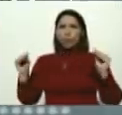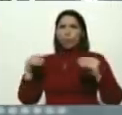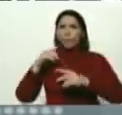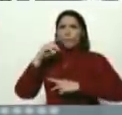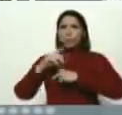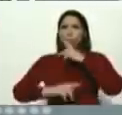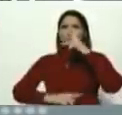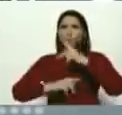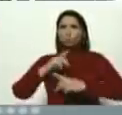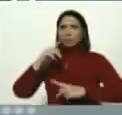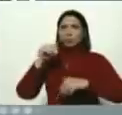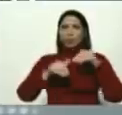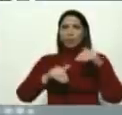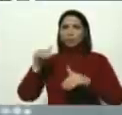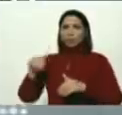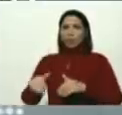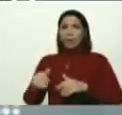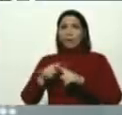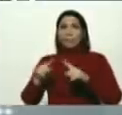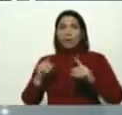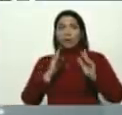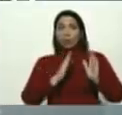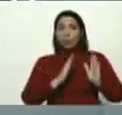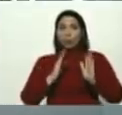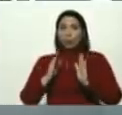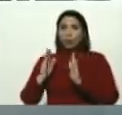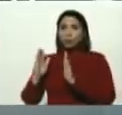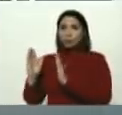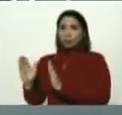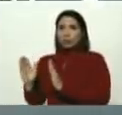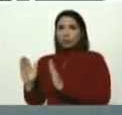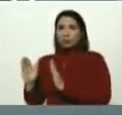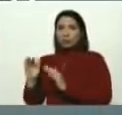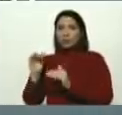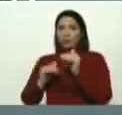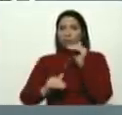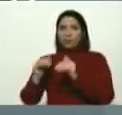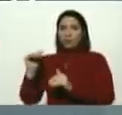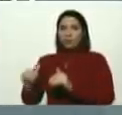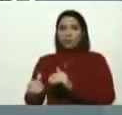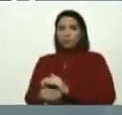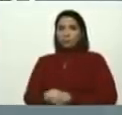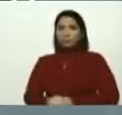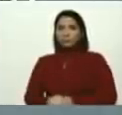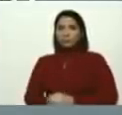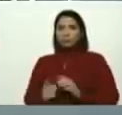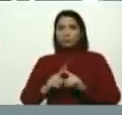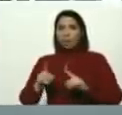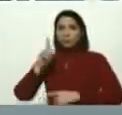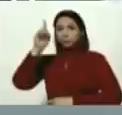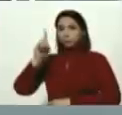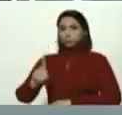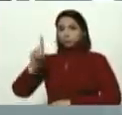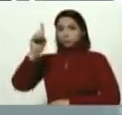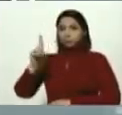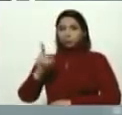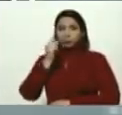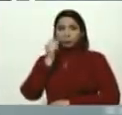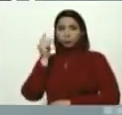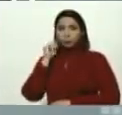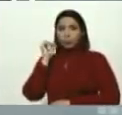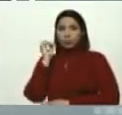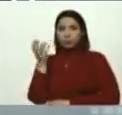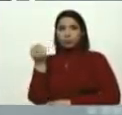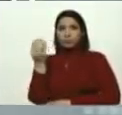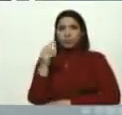proceso electoral y para organizar las elecciones para diputados y diputadas de la